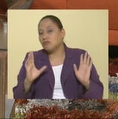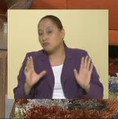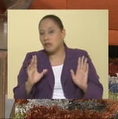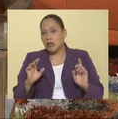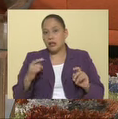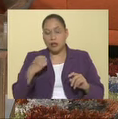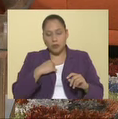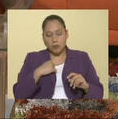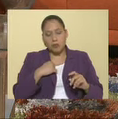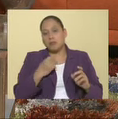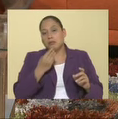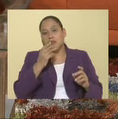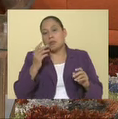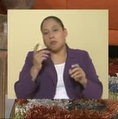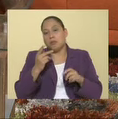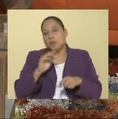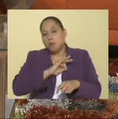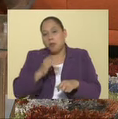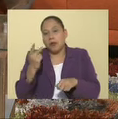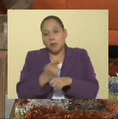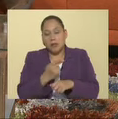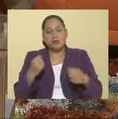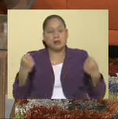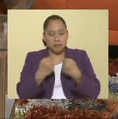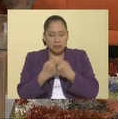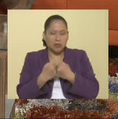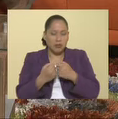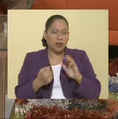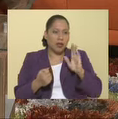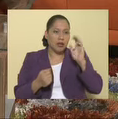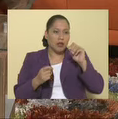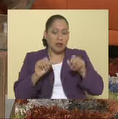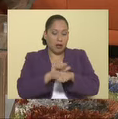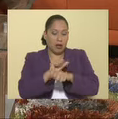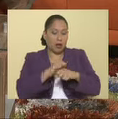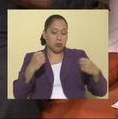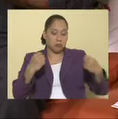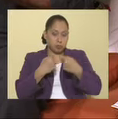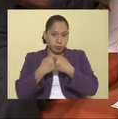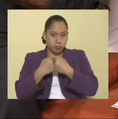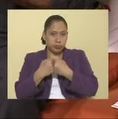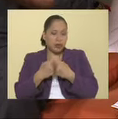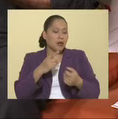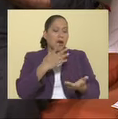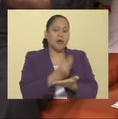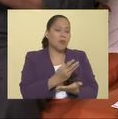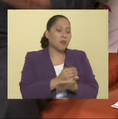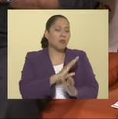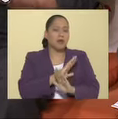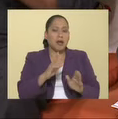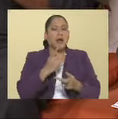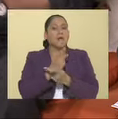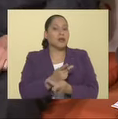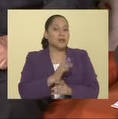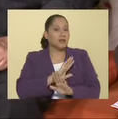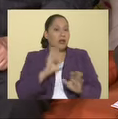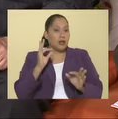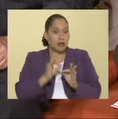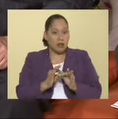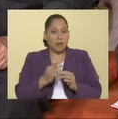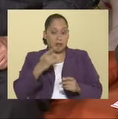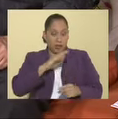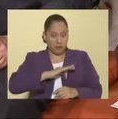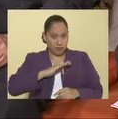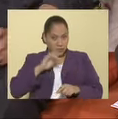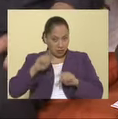riesgo de que Claro. te suceda. Entonces, si lo tienes calculado, cuando te chocan, pues simplemente lo arreglas, tienes paciencia y listo, pero no te arrancan Ok. la